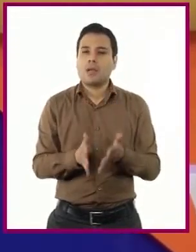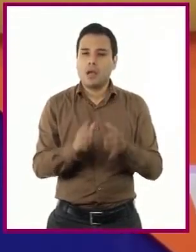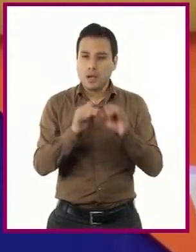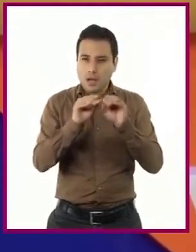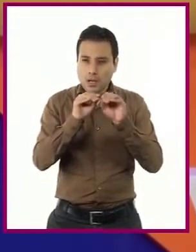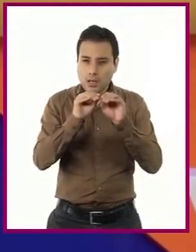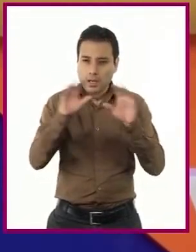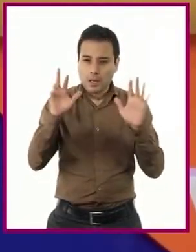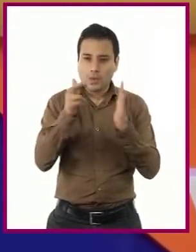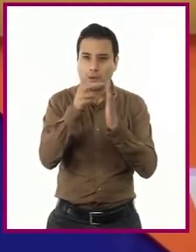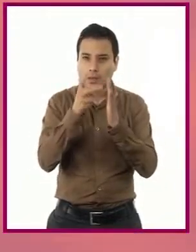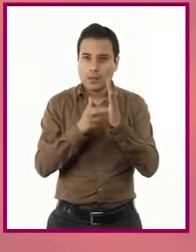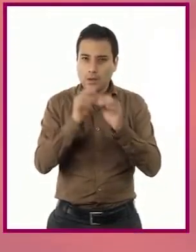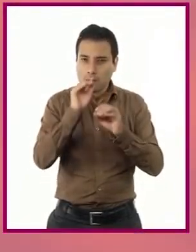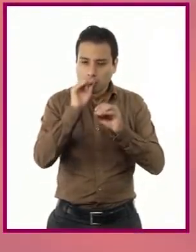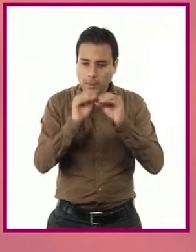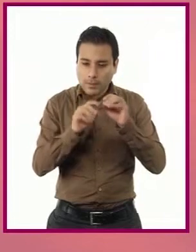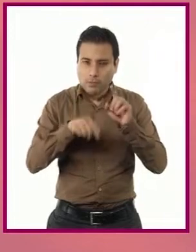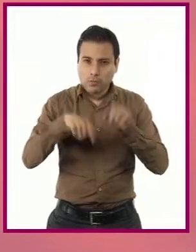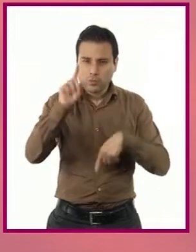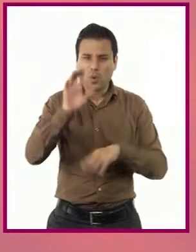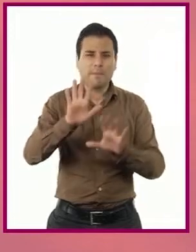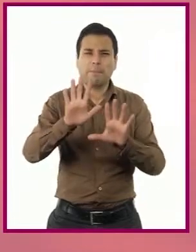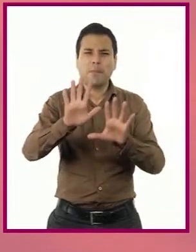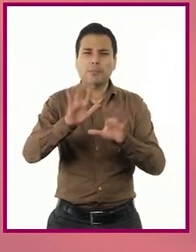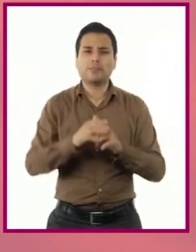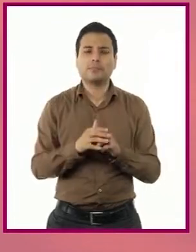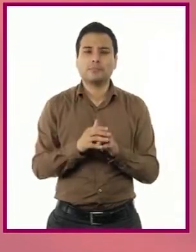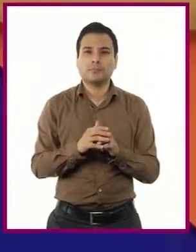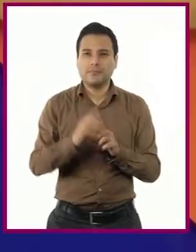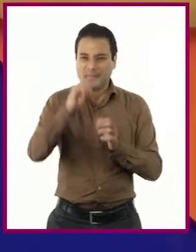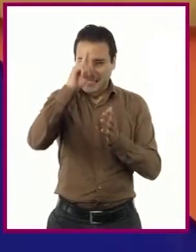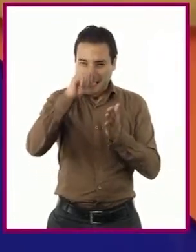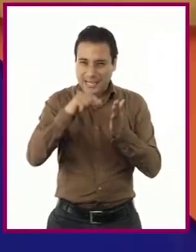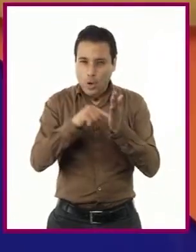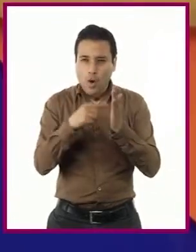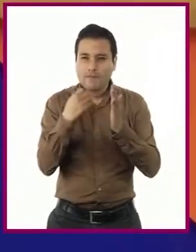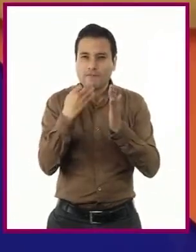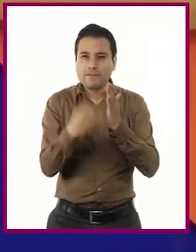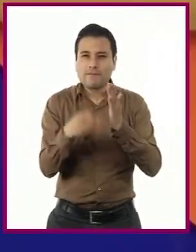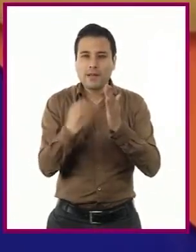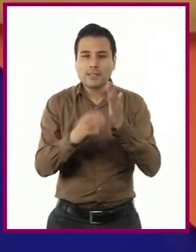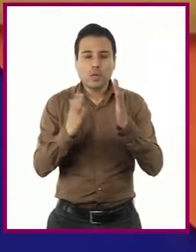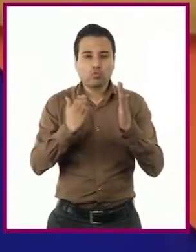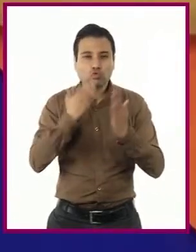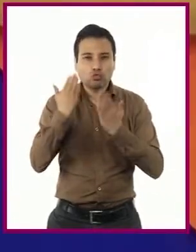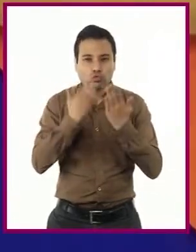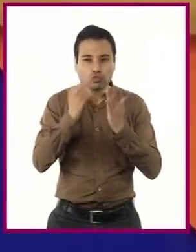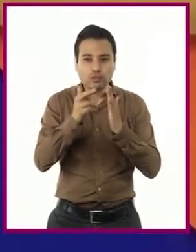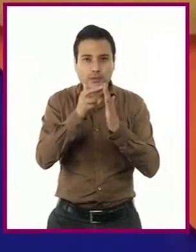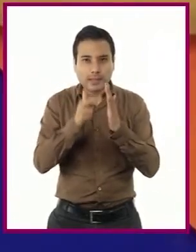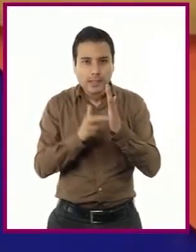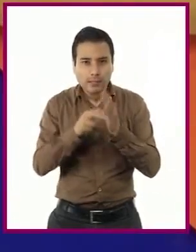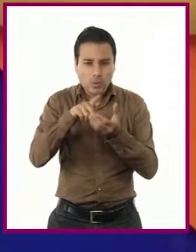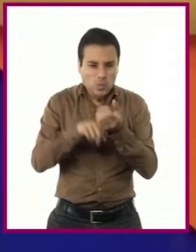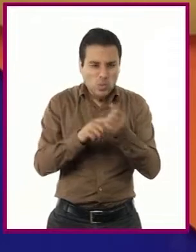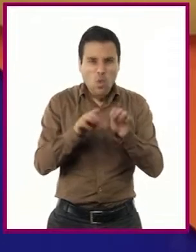reglamento de fútbol. Sin embargo, creo que necesito repasar lo que es un reglamento y cuáles son sus elementos